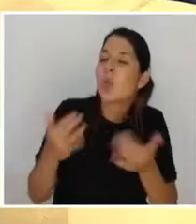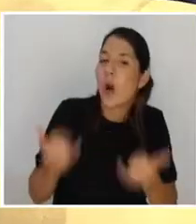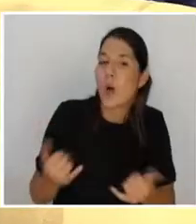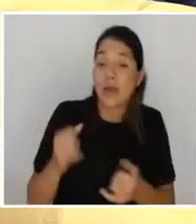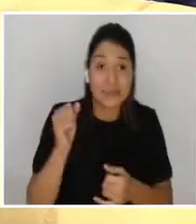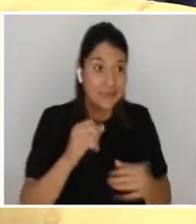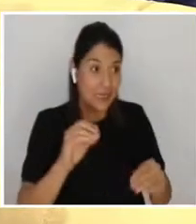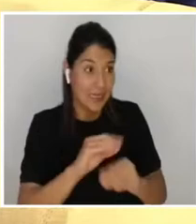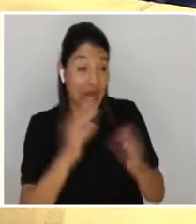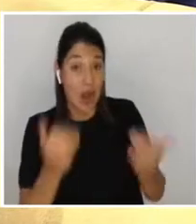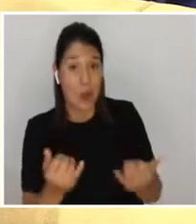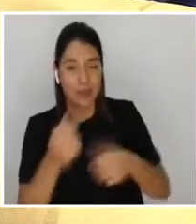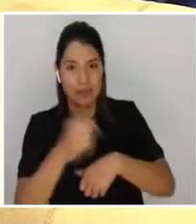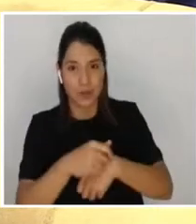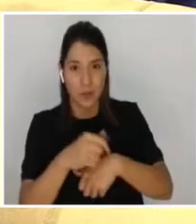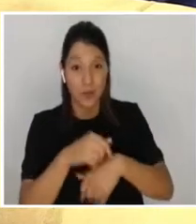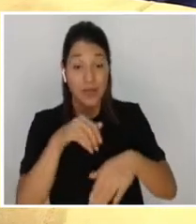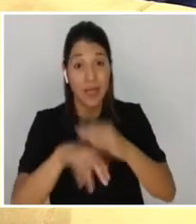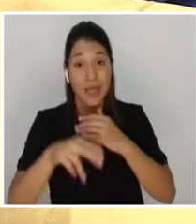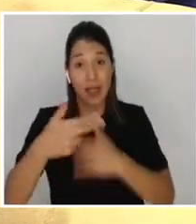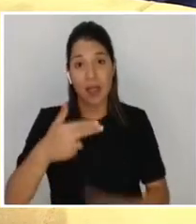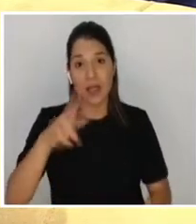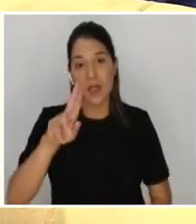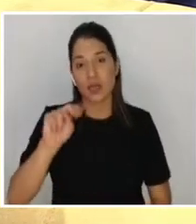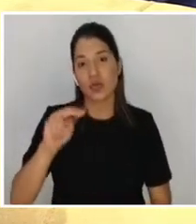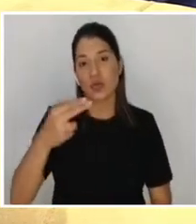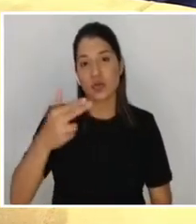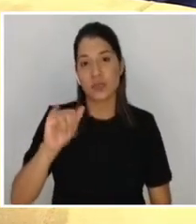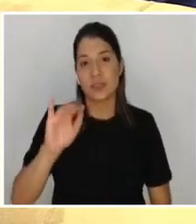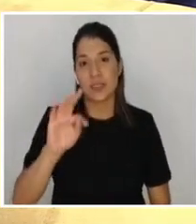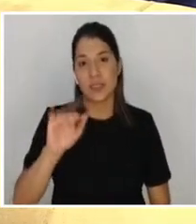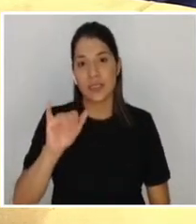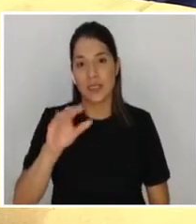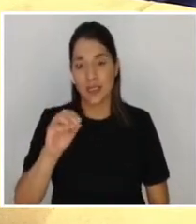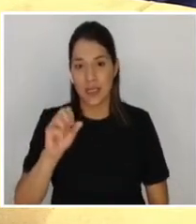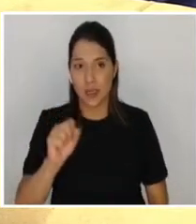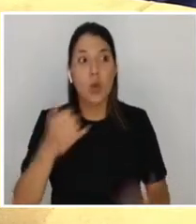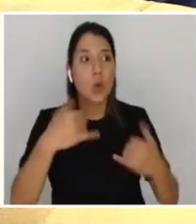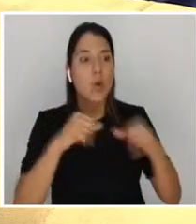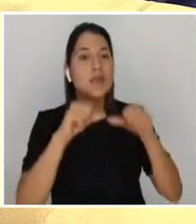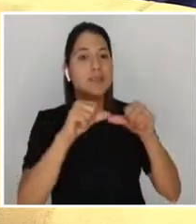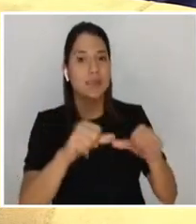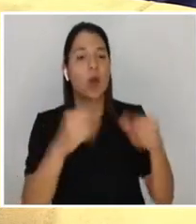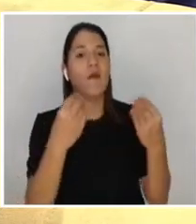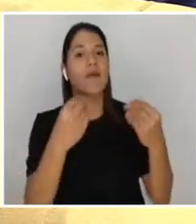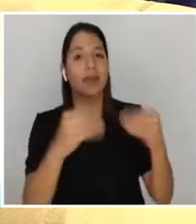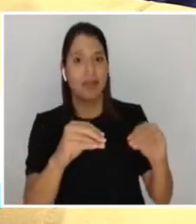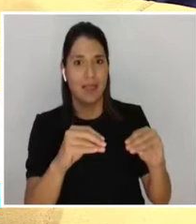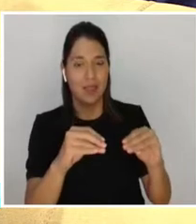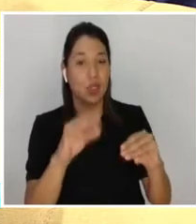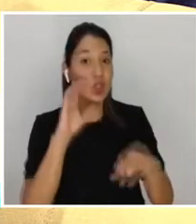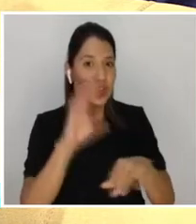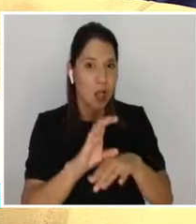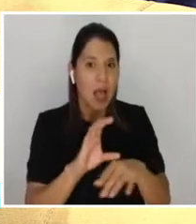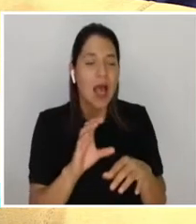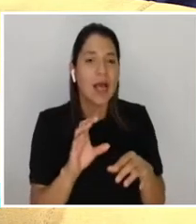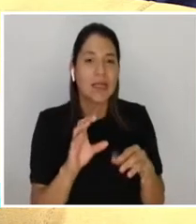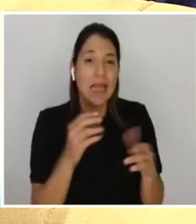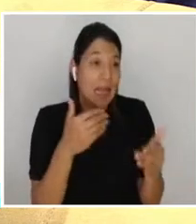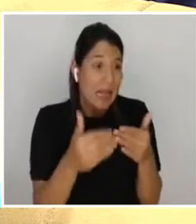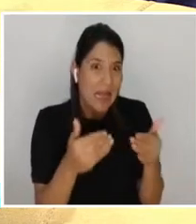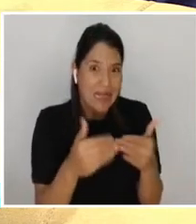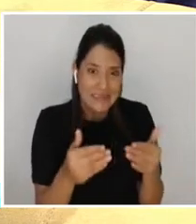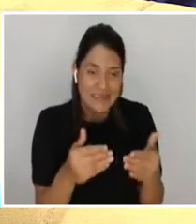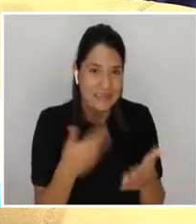momento en Chunchiticos Lucy igual sigo con mi fuerte de fresas cubiertas de chocolate, ya casi estamos en temporada navideña y ahora mis